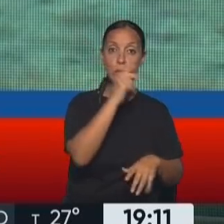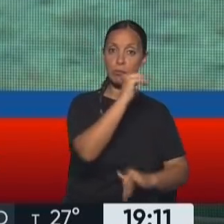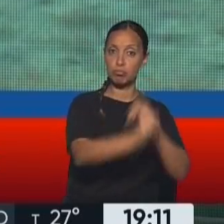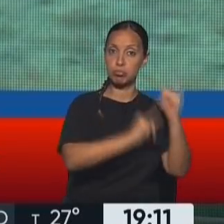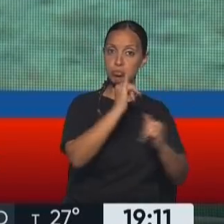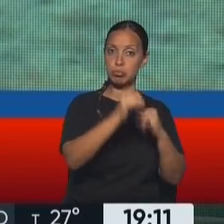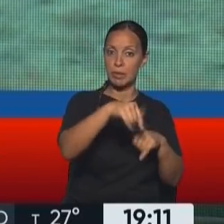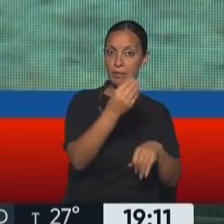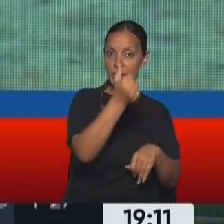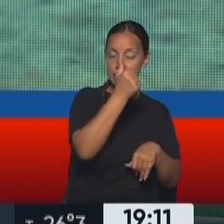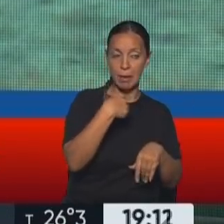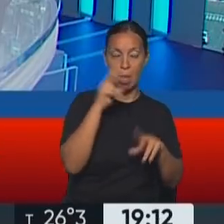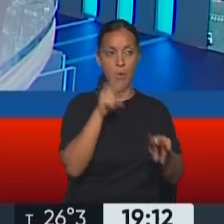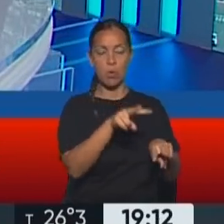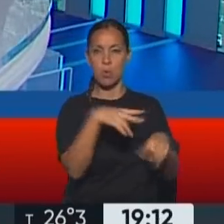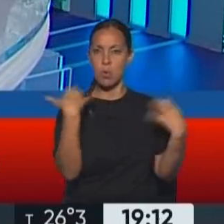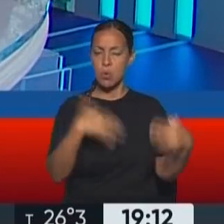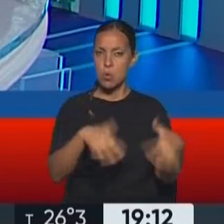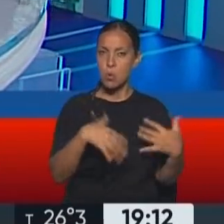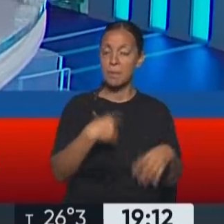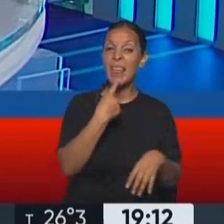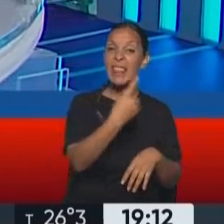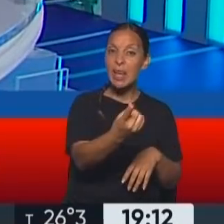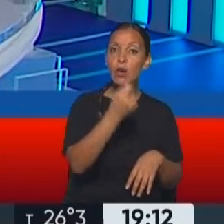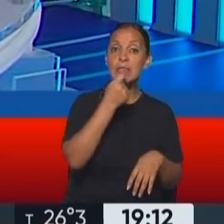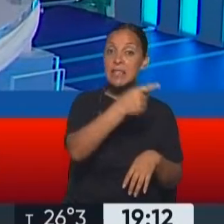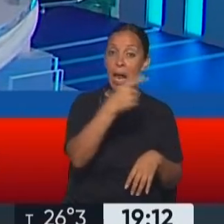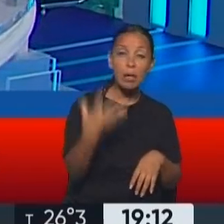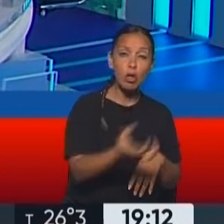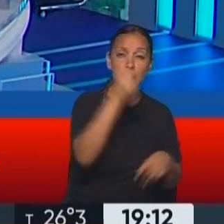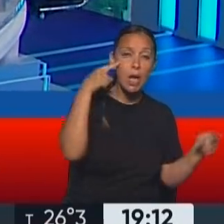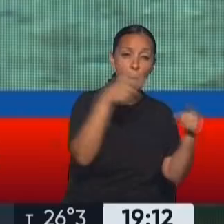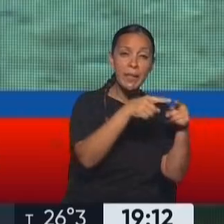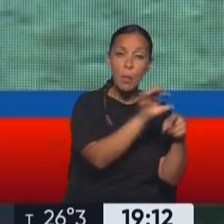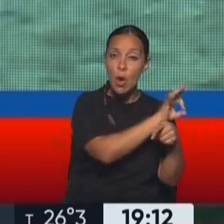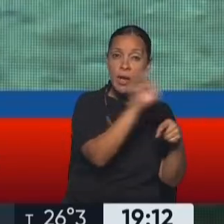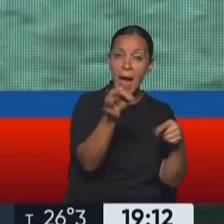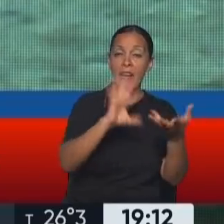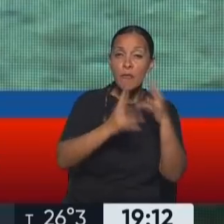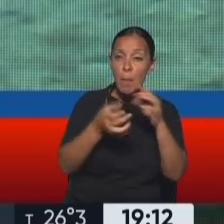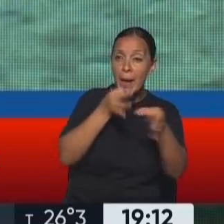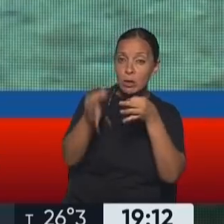este fin de semana realmente alarmantes. La última, que si no consigue sus objetivos por la negociación, será por